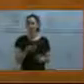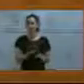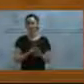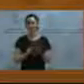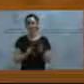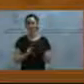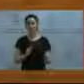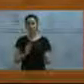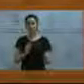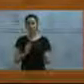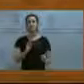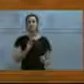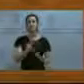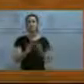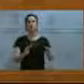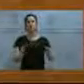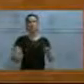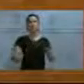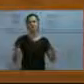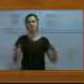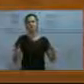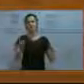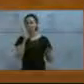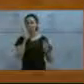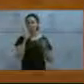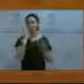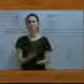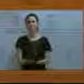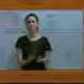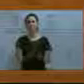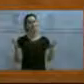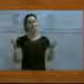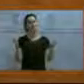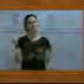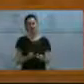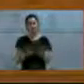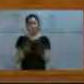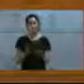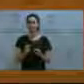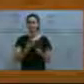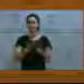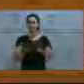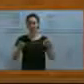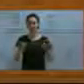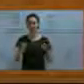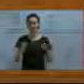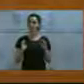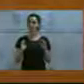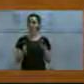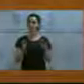acto reivindicativo, porque, tal y como hemos comprobado en demasiadas ocasiones, esta Cámara ha albergado